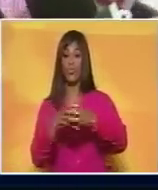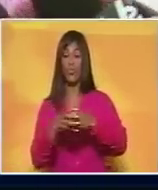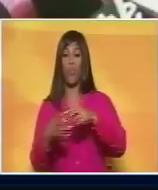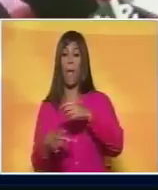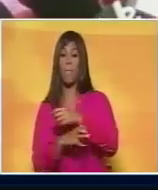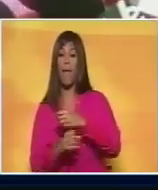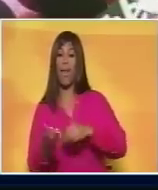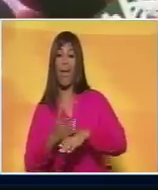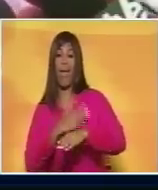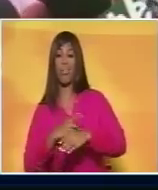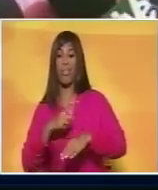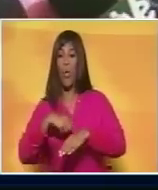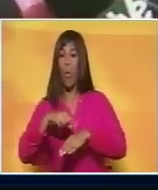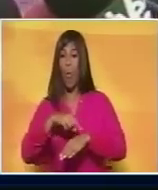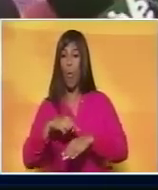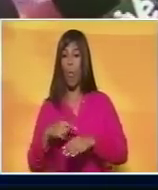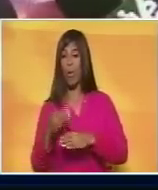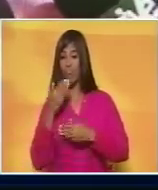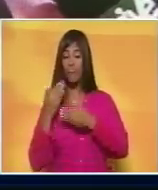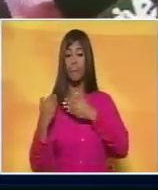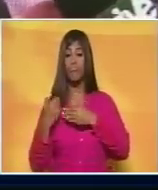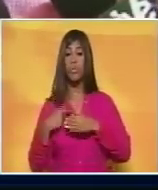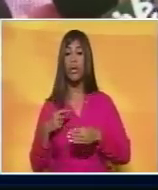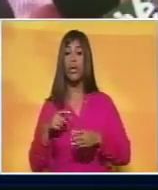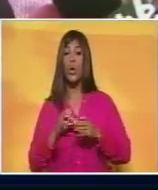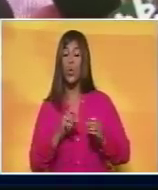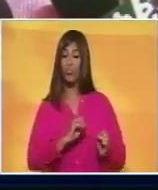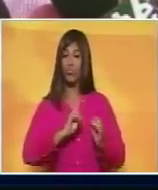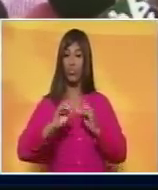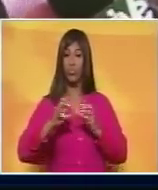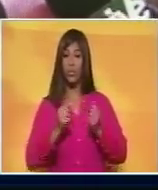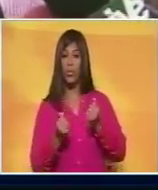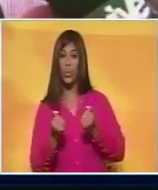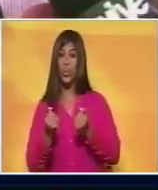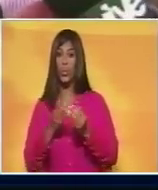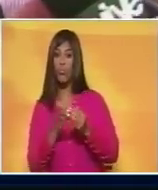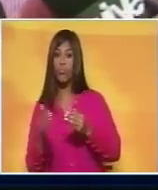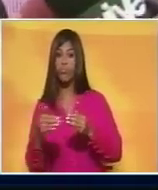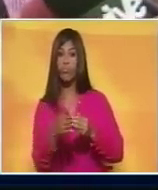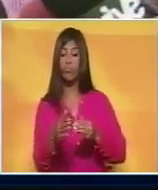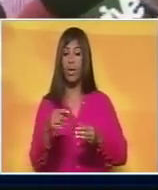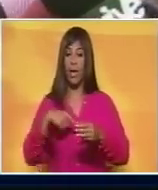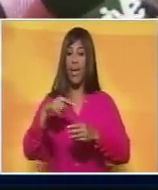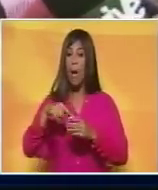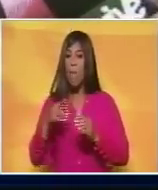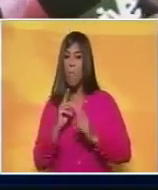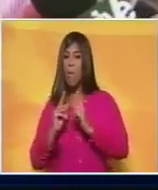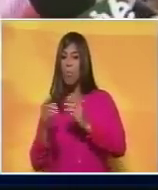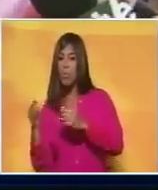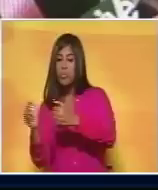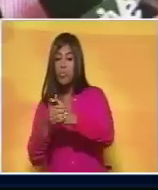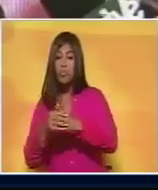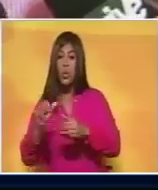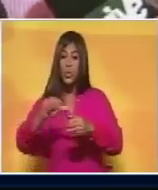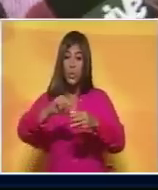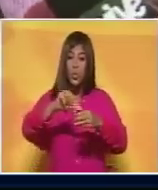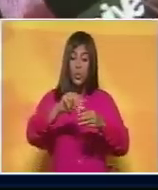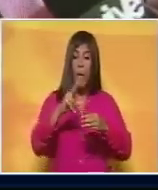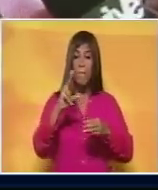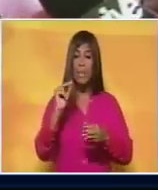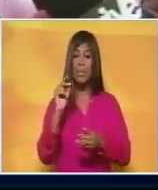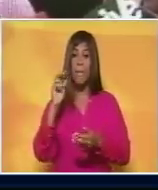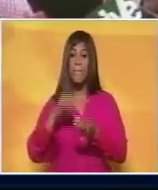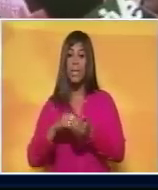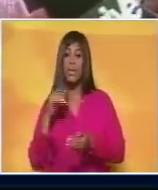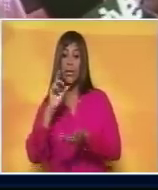hace pocas horas, que venían incluso, trasladaban las gandolas de Bajo Grande y en el camino vaciaban 10.000, 20.000 litros, y entonces estaba también